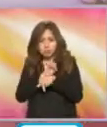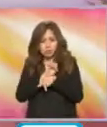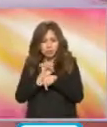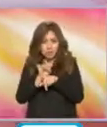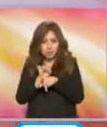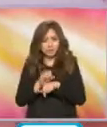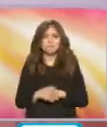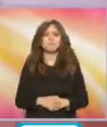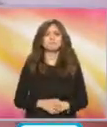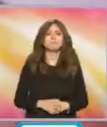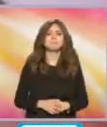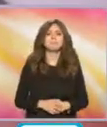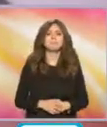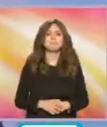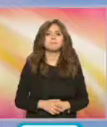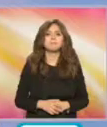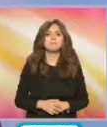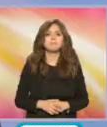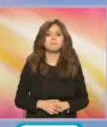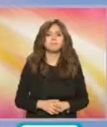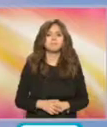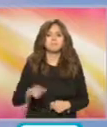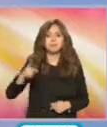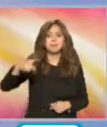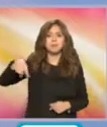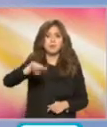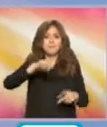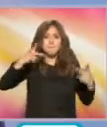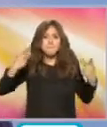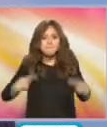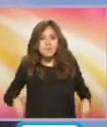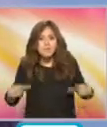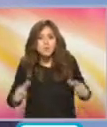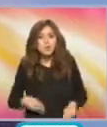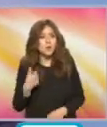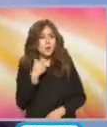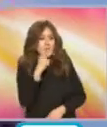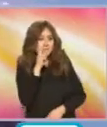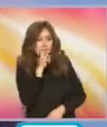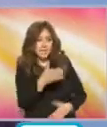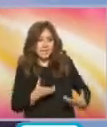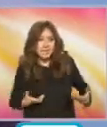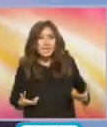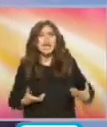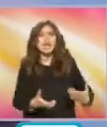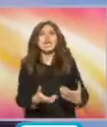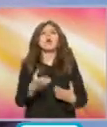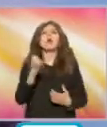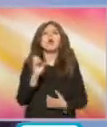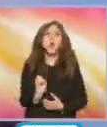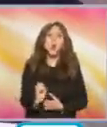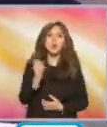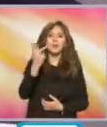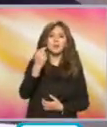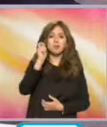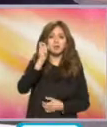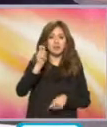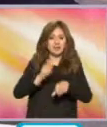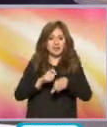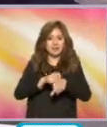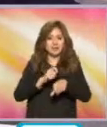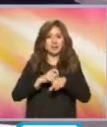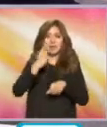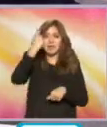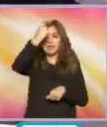para sí aquellas que- personas, porque la hemos visto en la calle o en la televisión, que están tatuados por completo, cara,